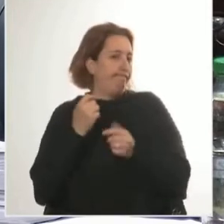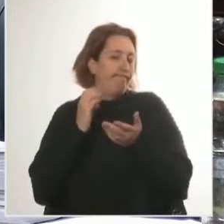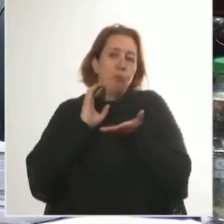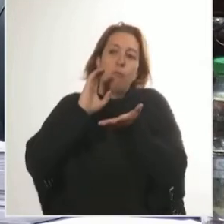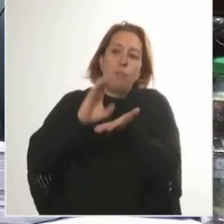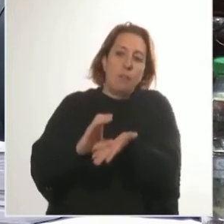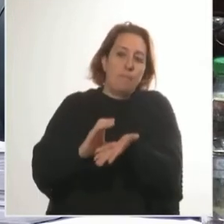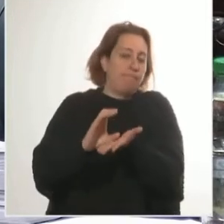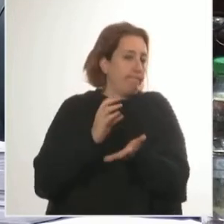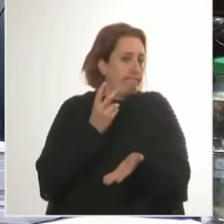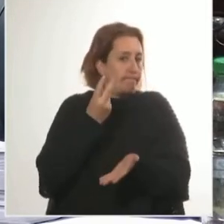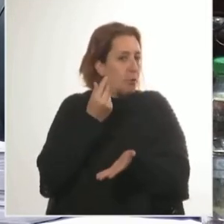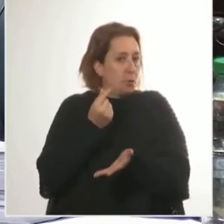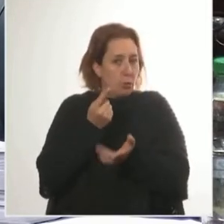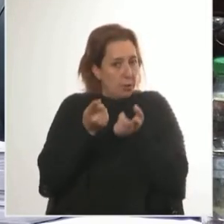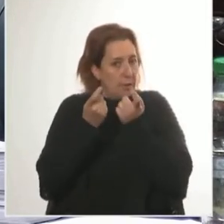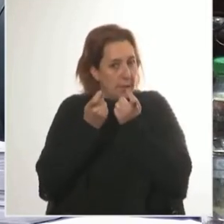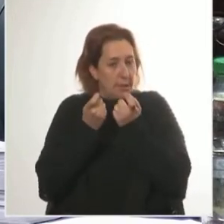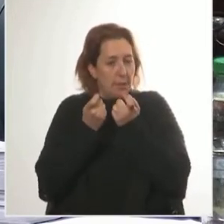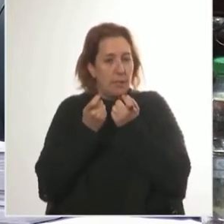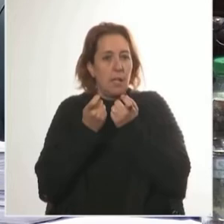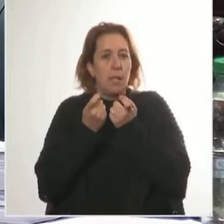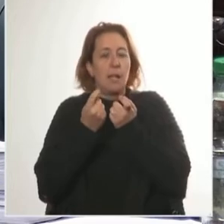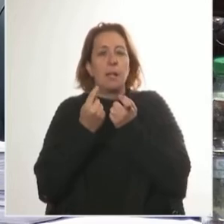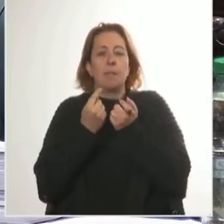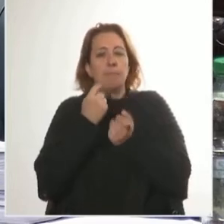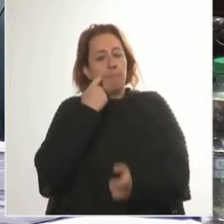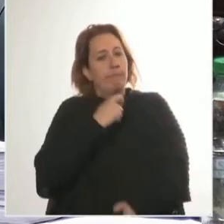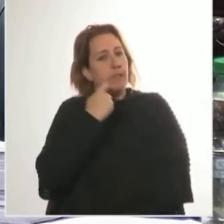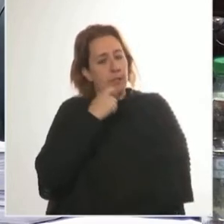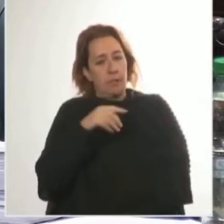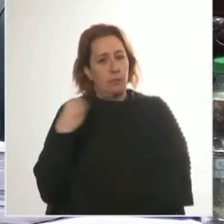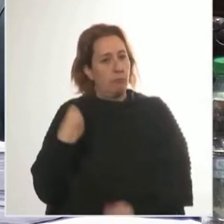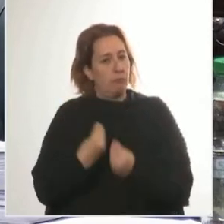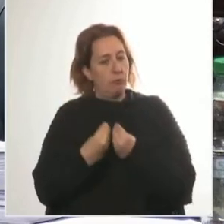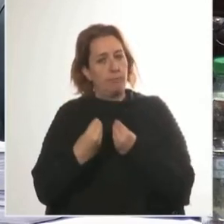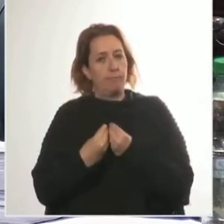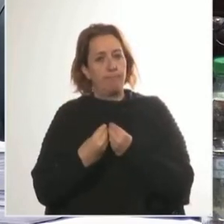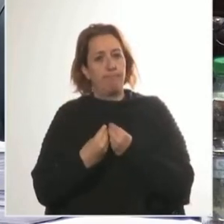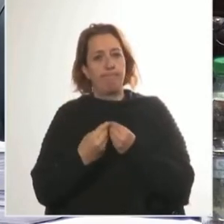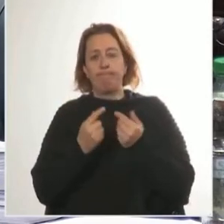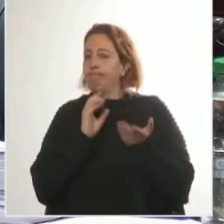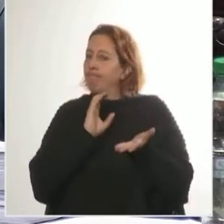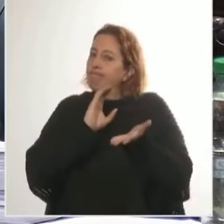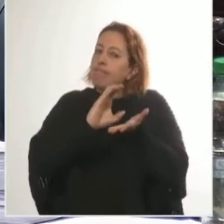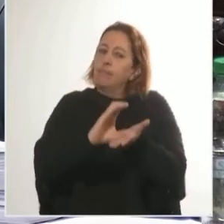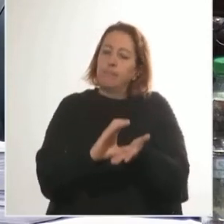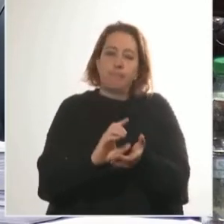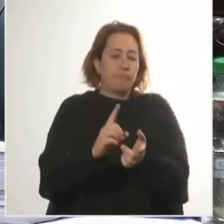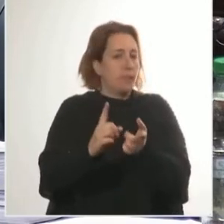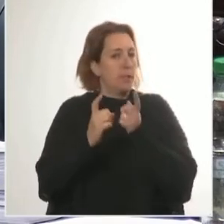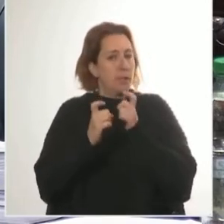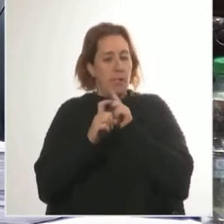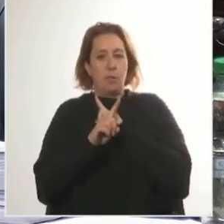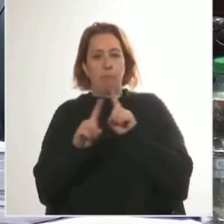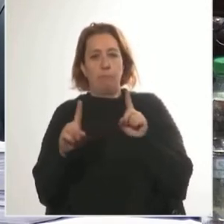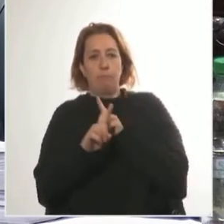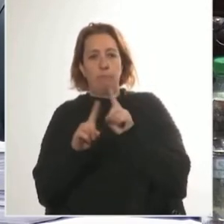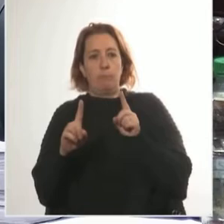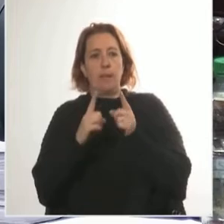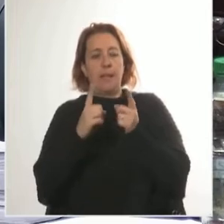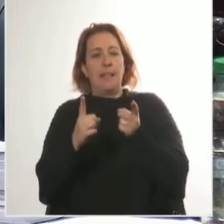necesarios, son muy insuficientes no dedica los recursos necesarios para